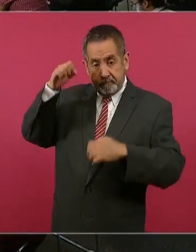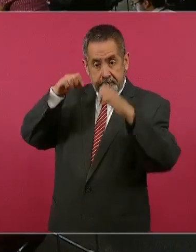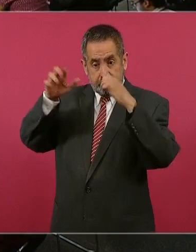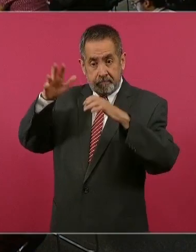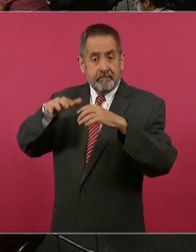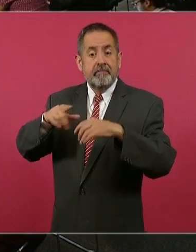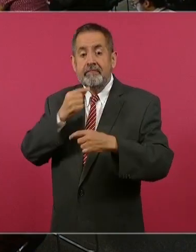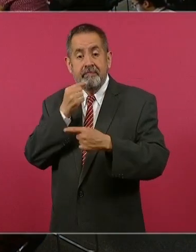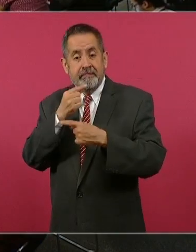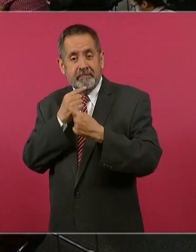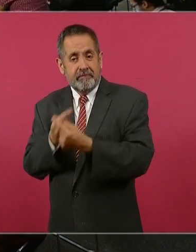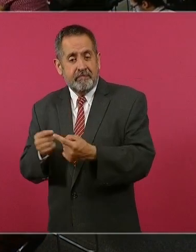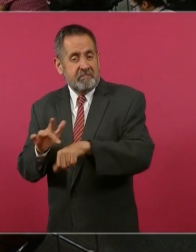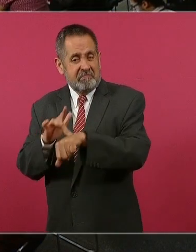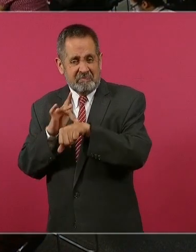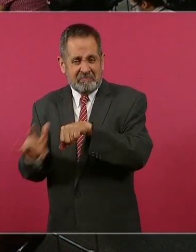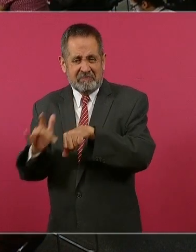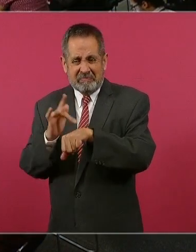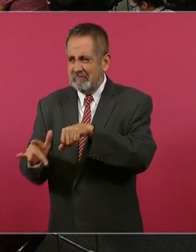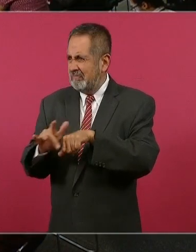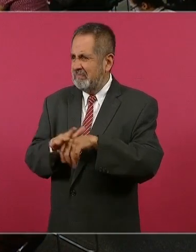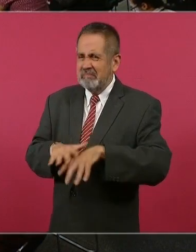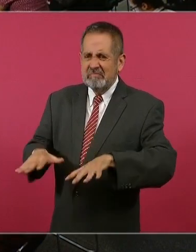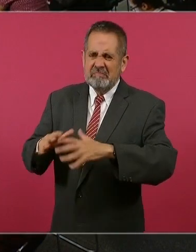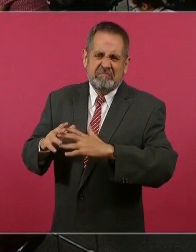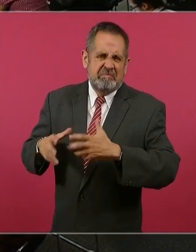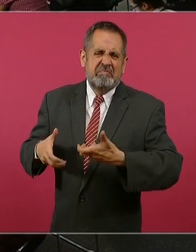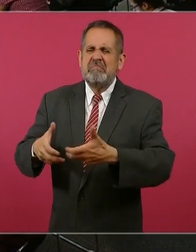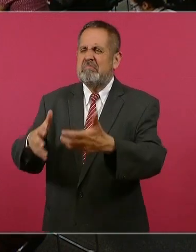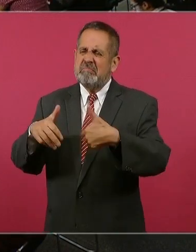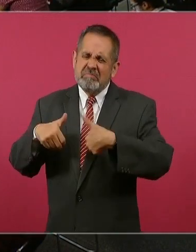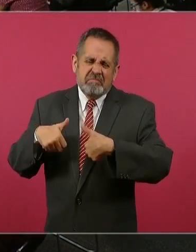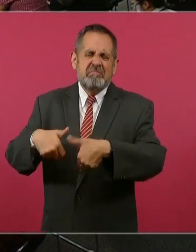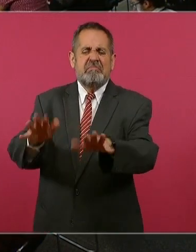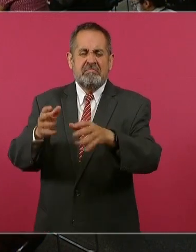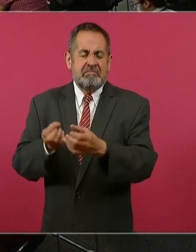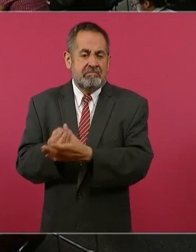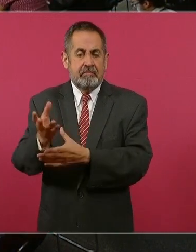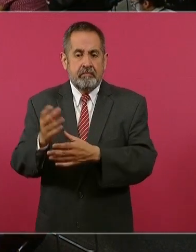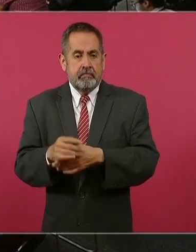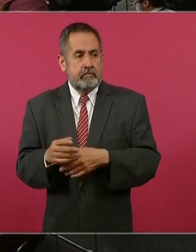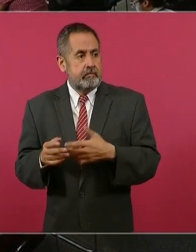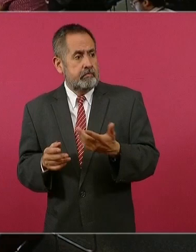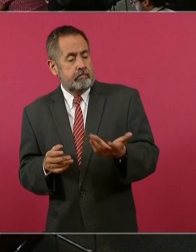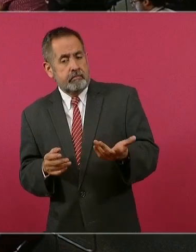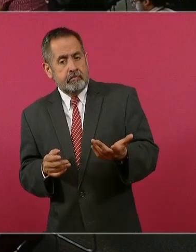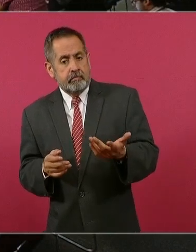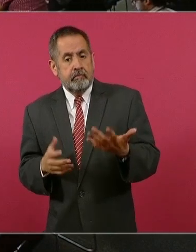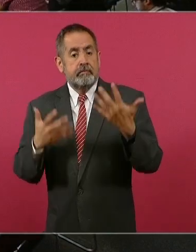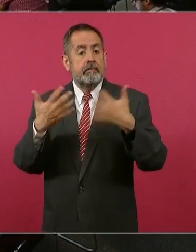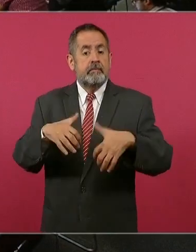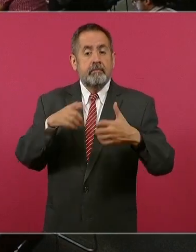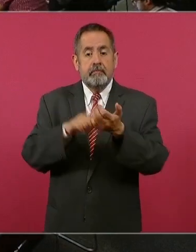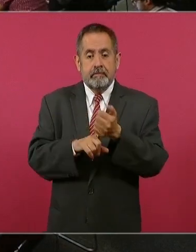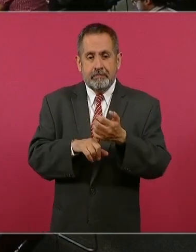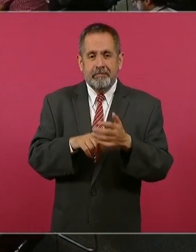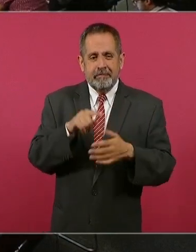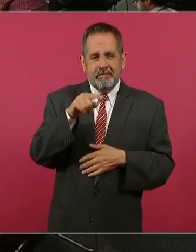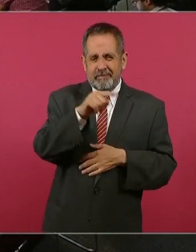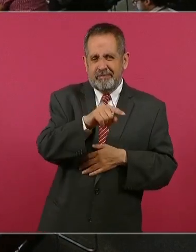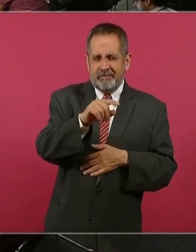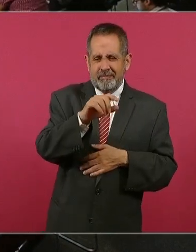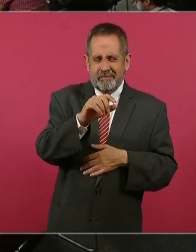y niños desnudos completamente a la calle, donde un grupo de personas de empresa Enmayados